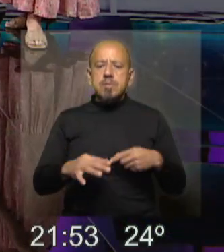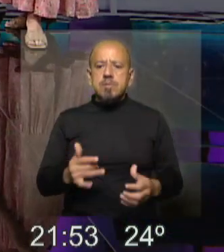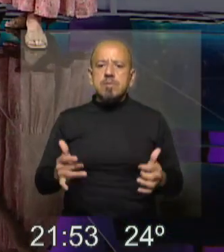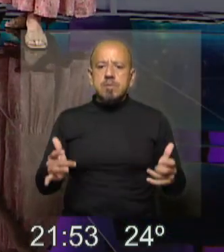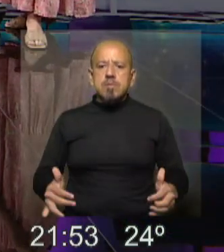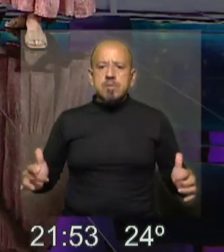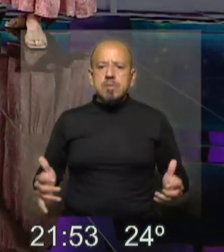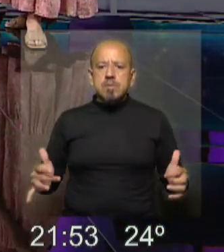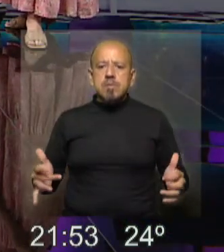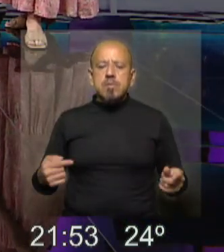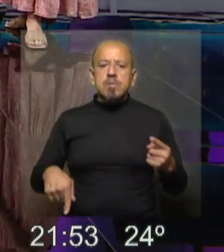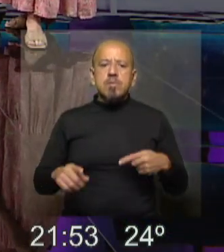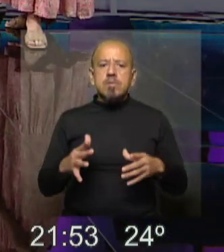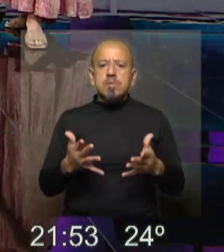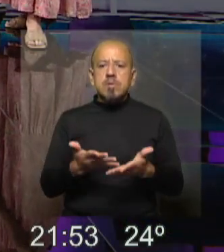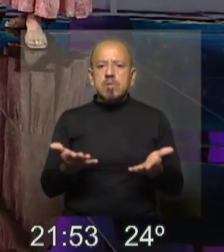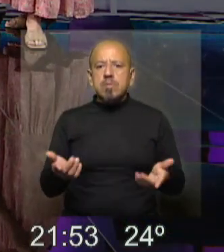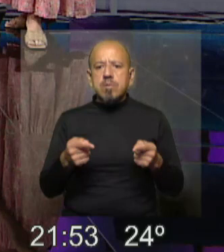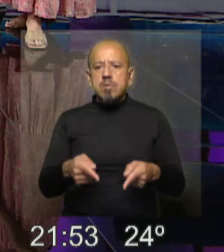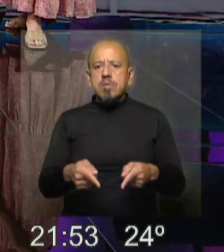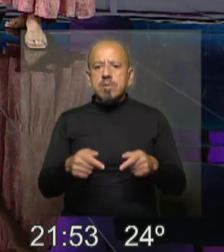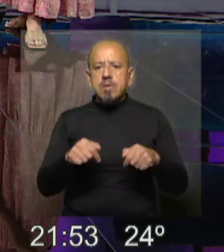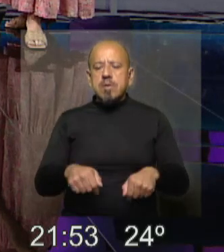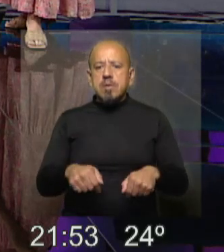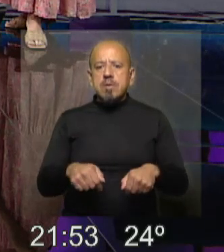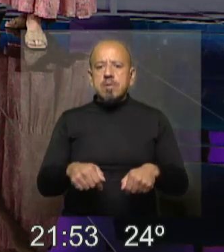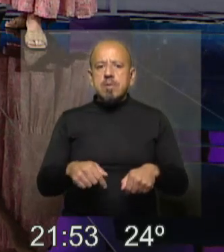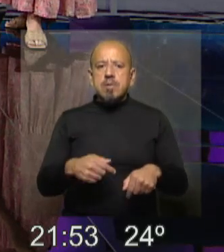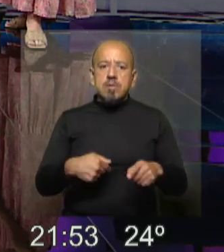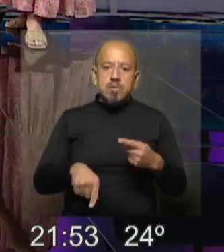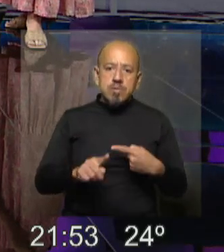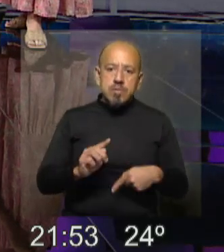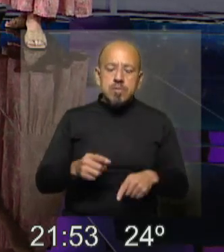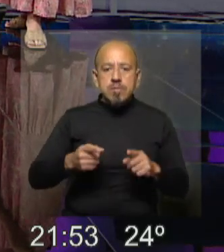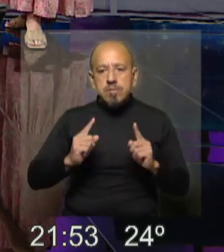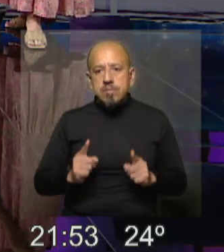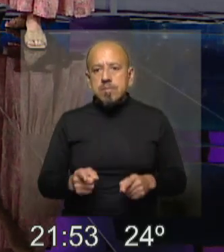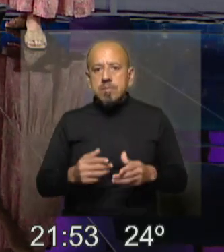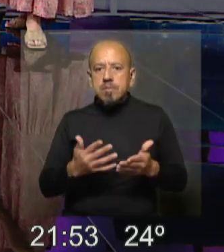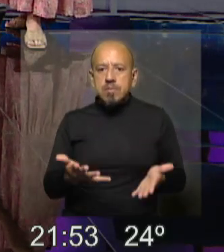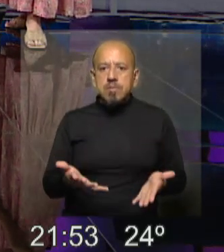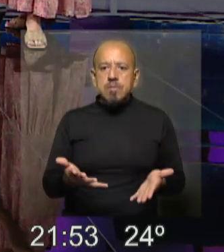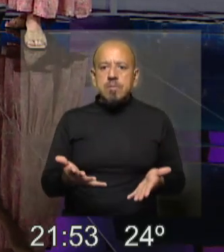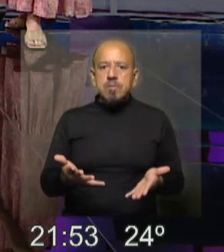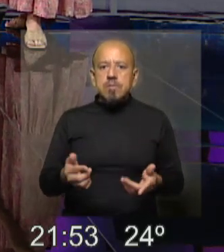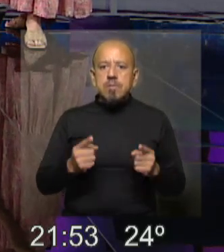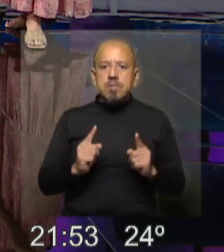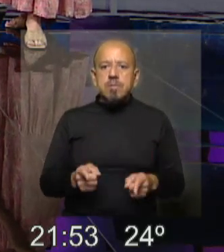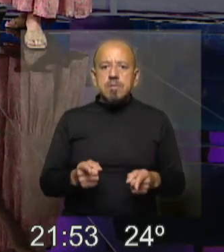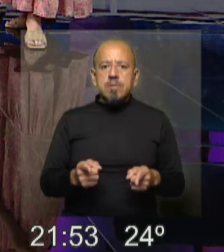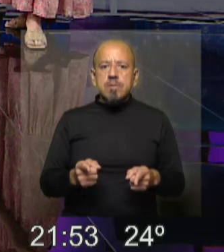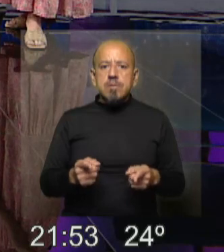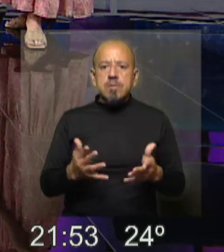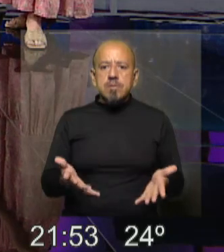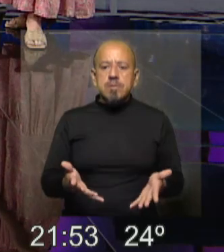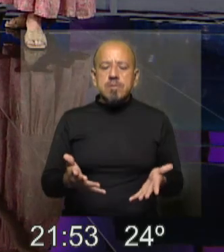digo, que es lo que más nos representa como de esta orilla del Plata. No. Y bueno, y también repertorio y llevar el tango a